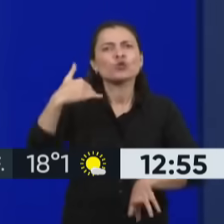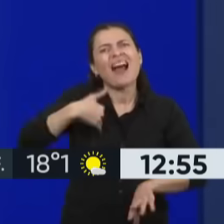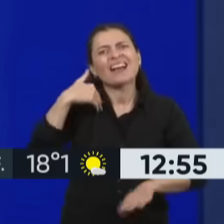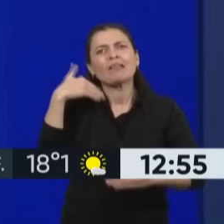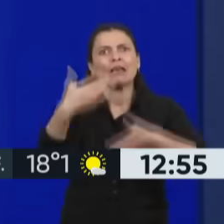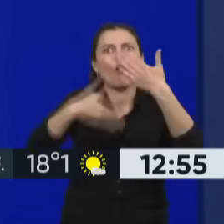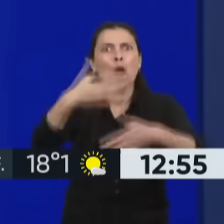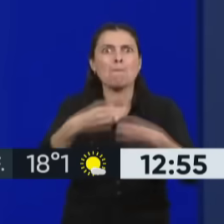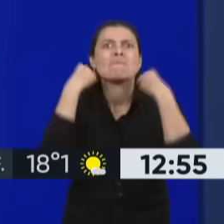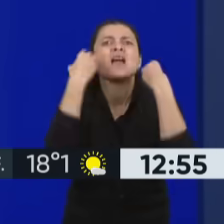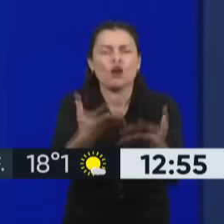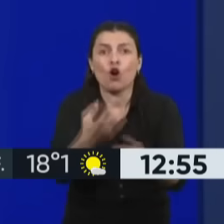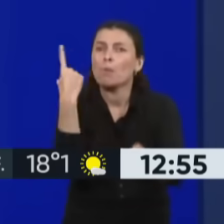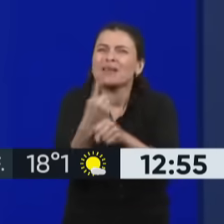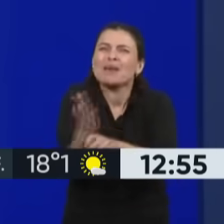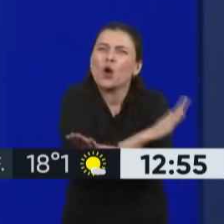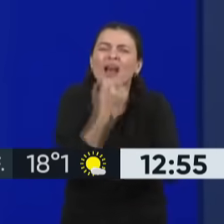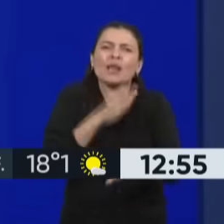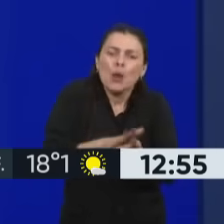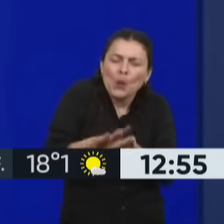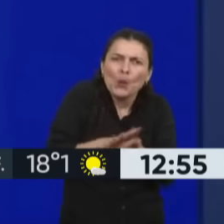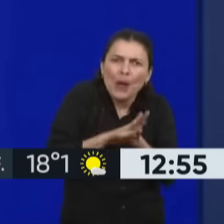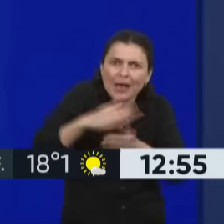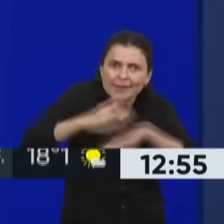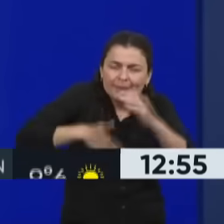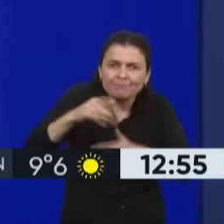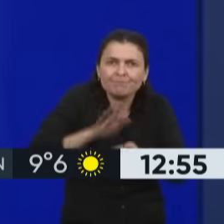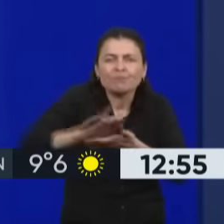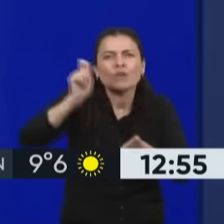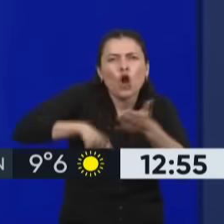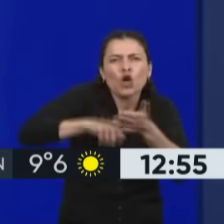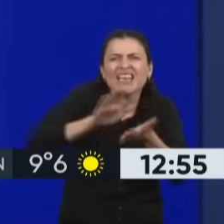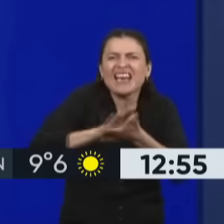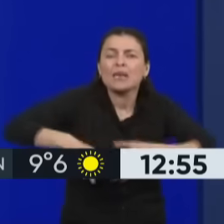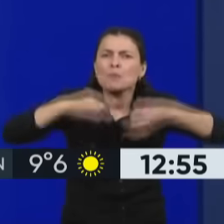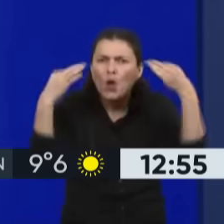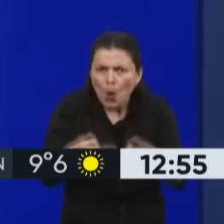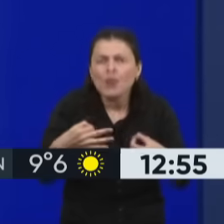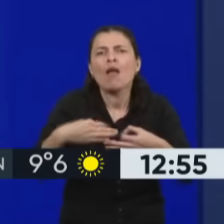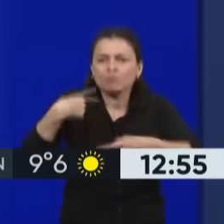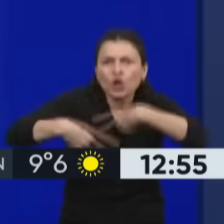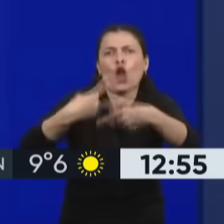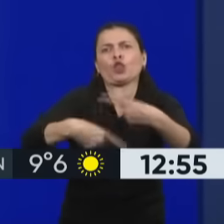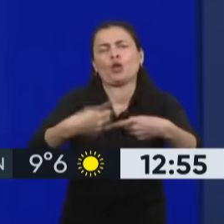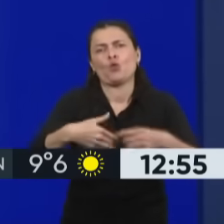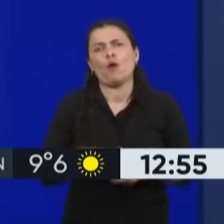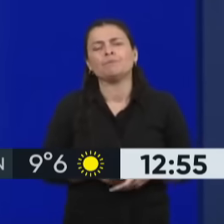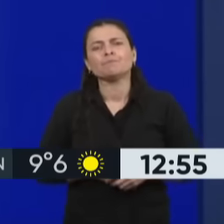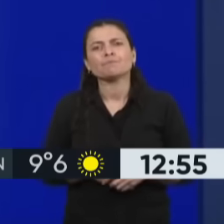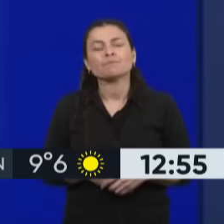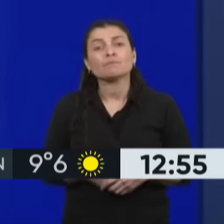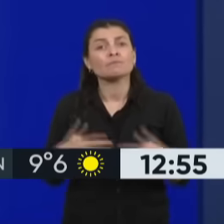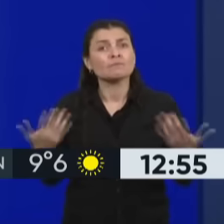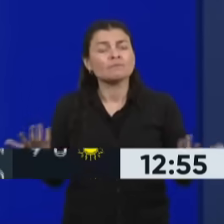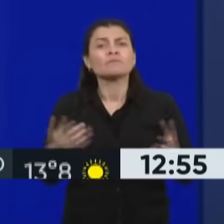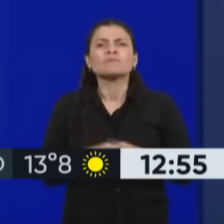y profundos. Así aseguraremos que el edificio no colapse como ha sucedido tantas veces. Y en eso